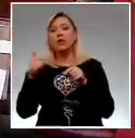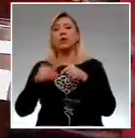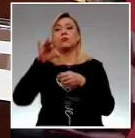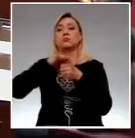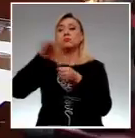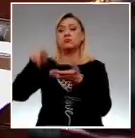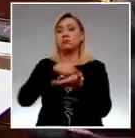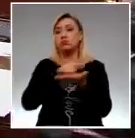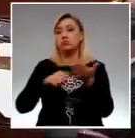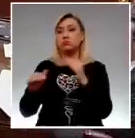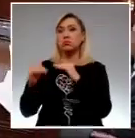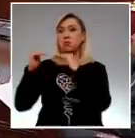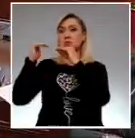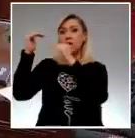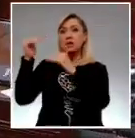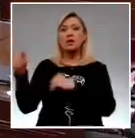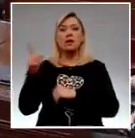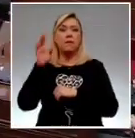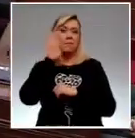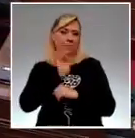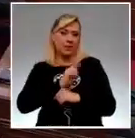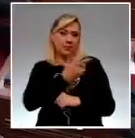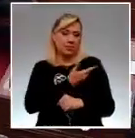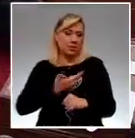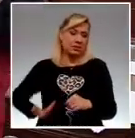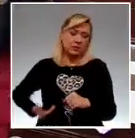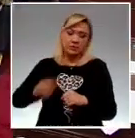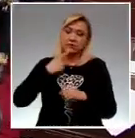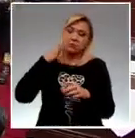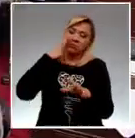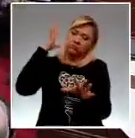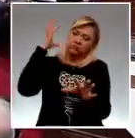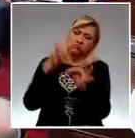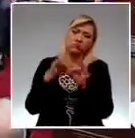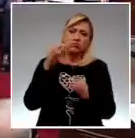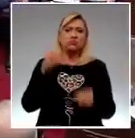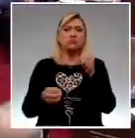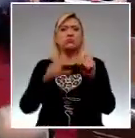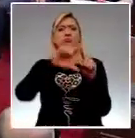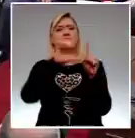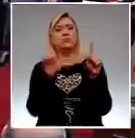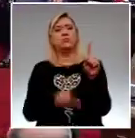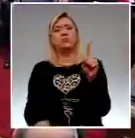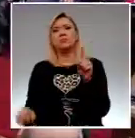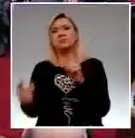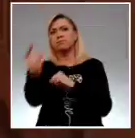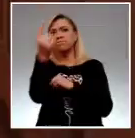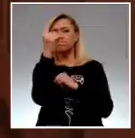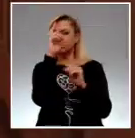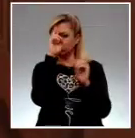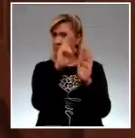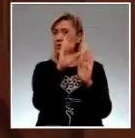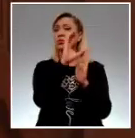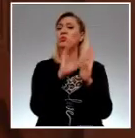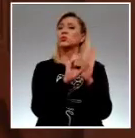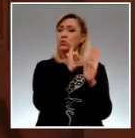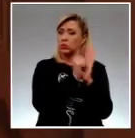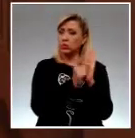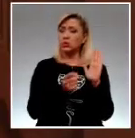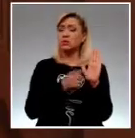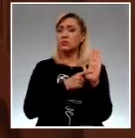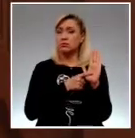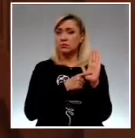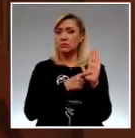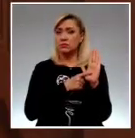ministra presidenta subrayó el compromiso del Poder Judicial Federal con los valores constitucionales. La